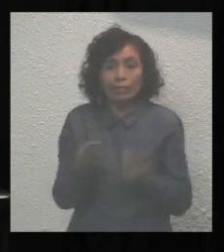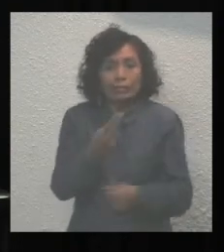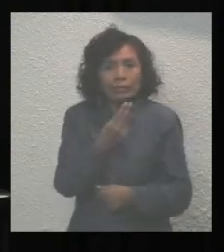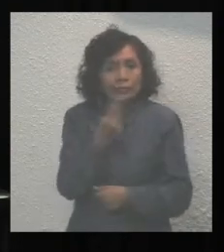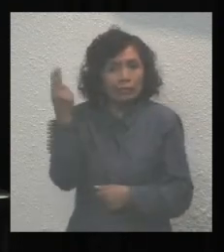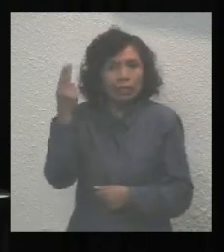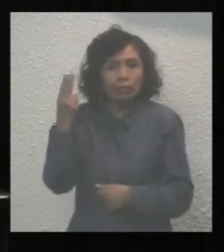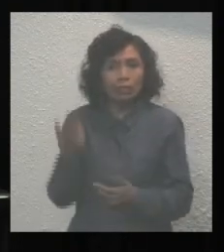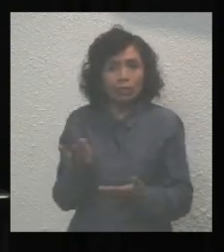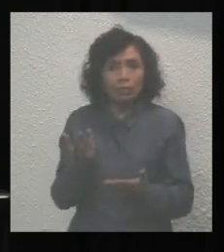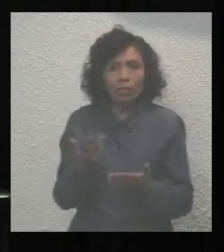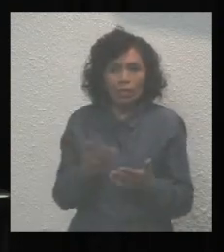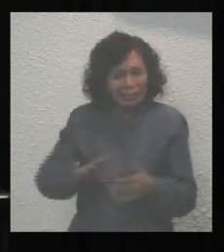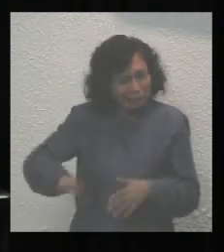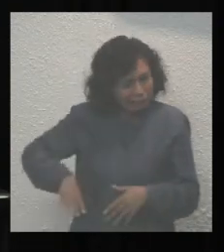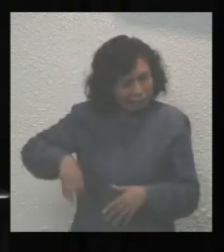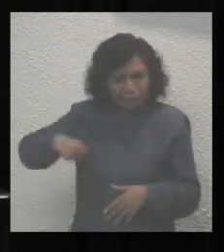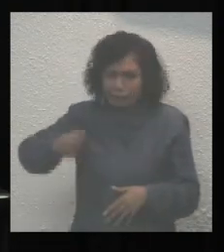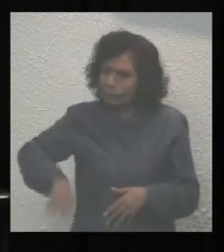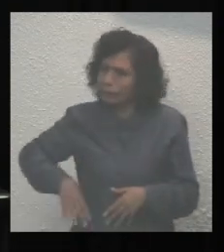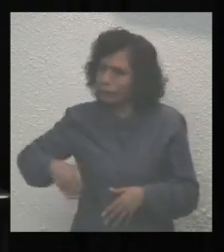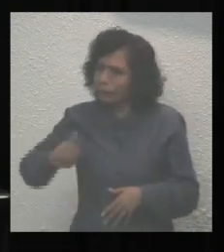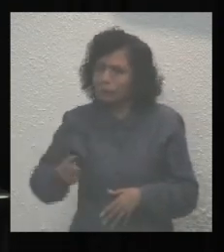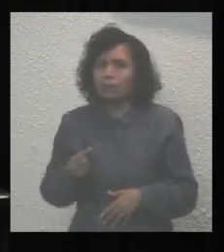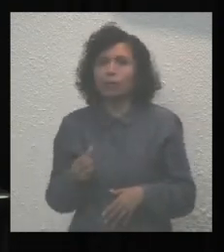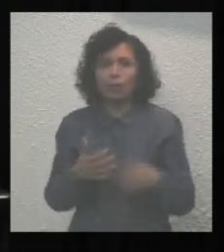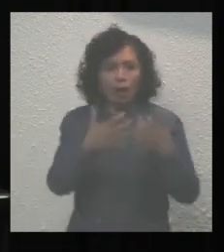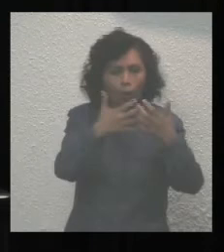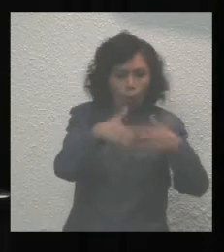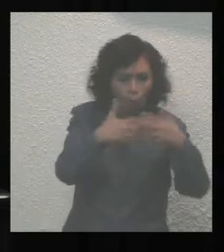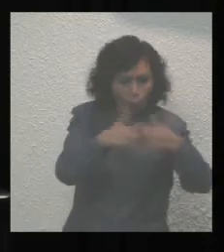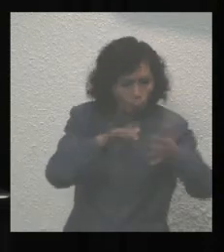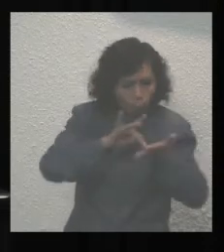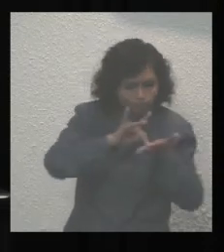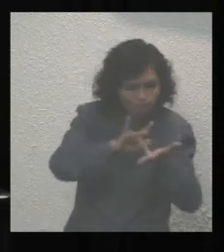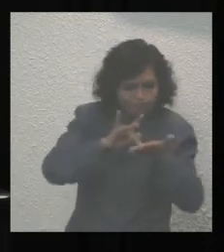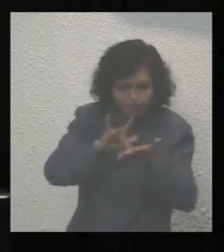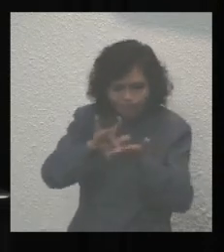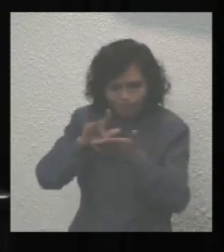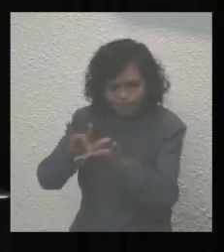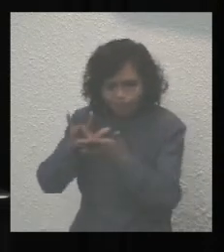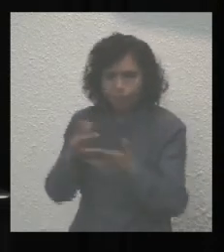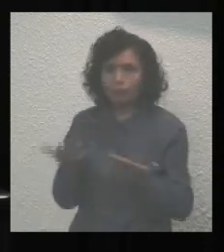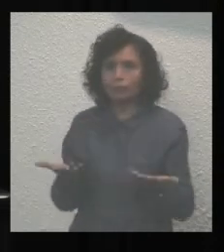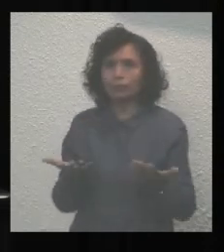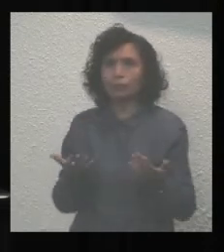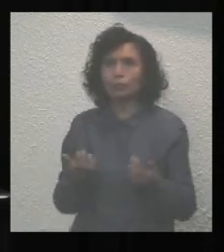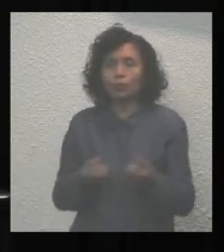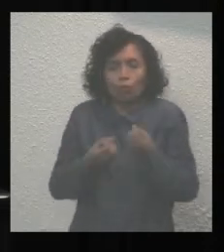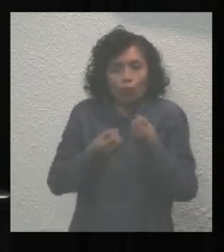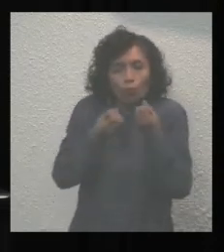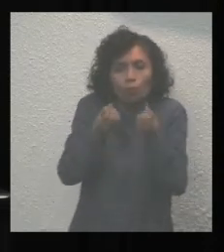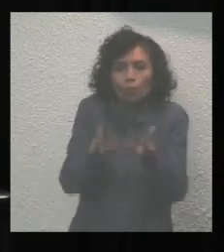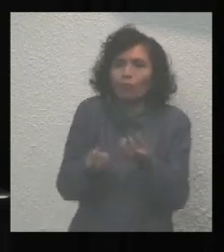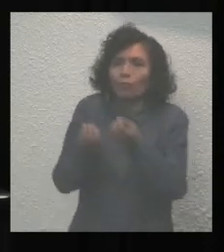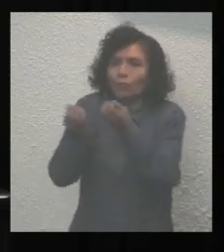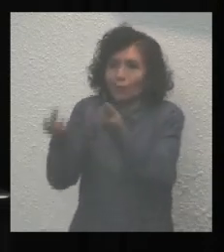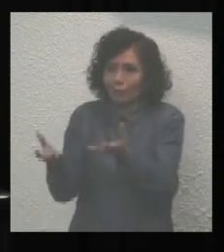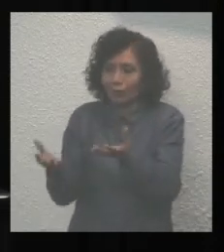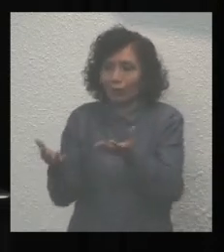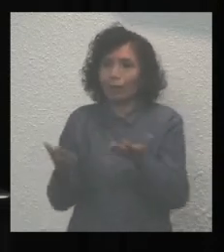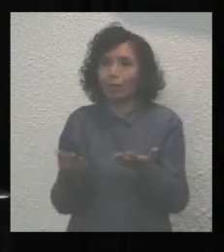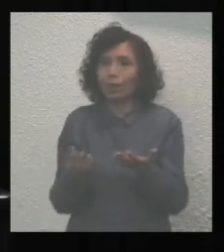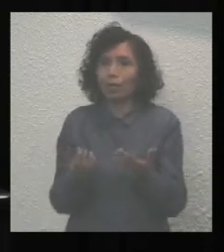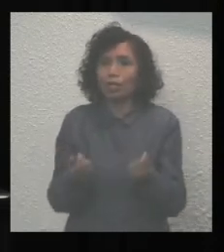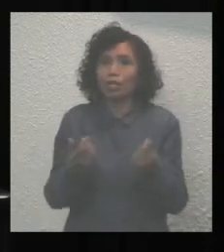duplicar esfuerzos para apoyar a las micro pequeñas y medianas empresas así como brindar facilidades para el surgimiento